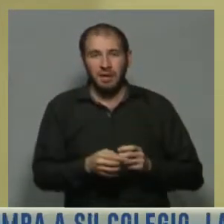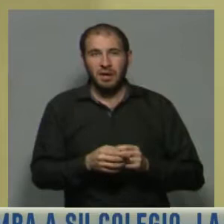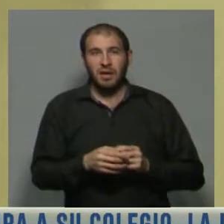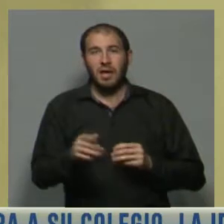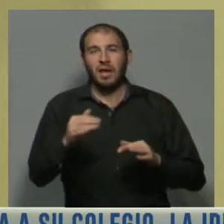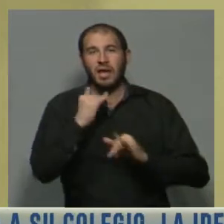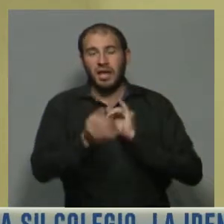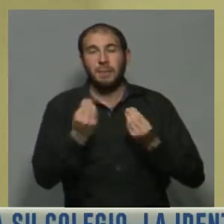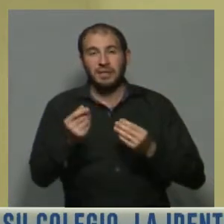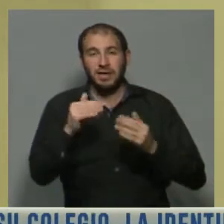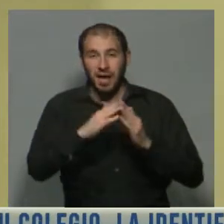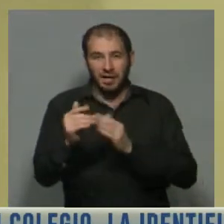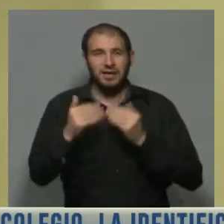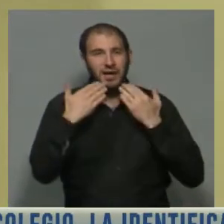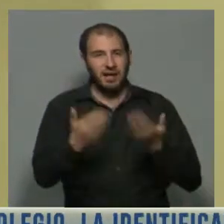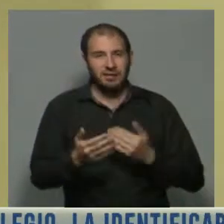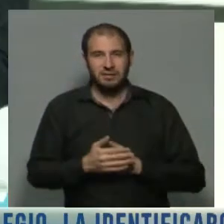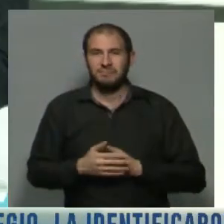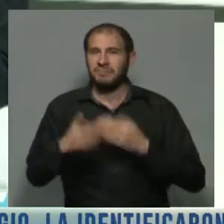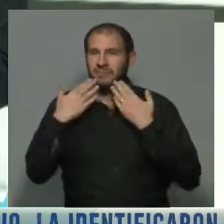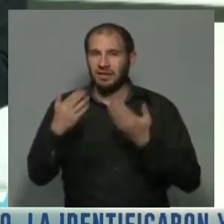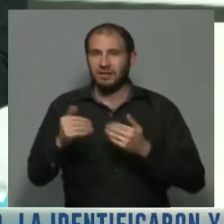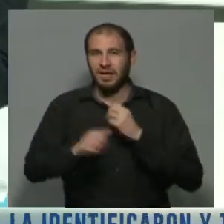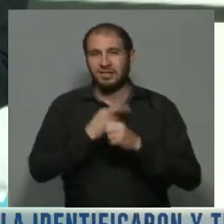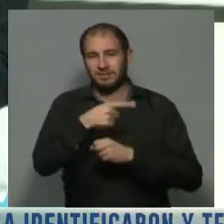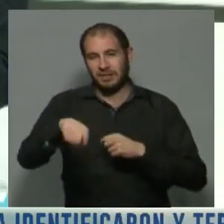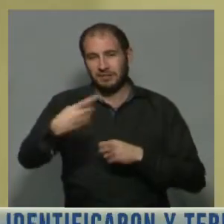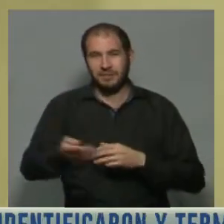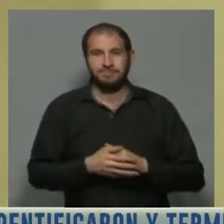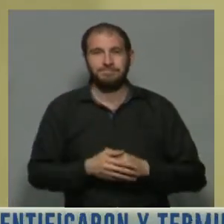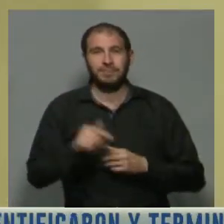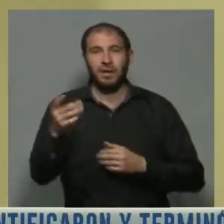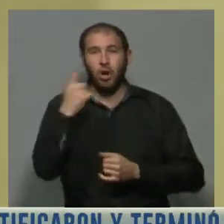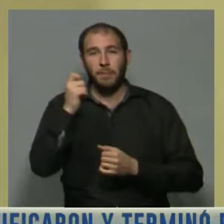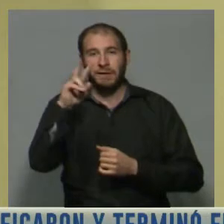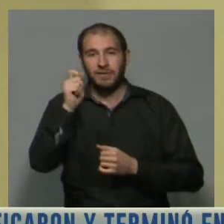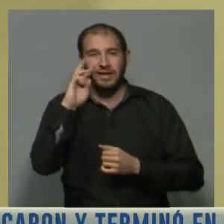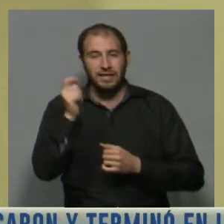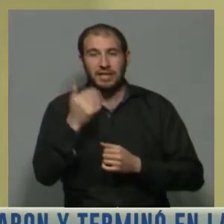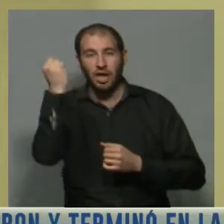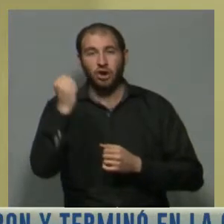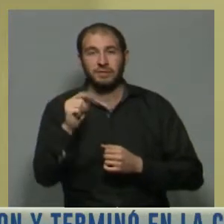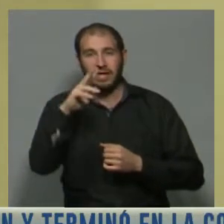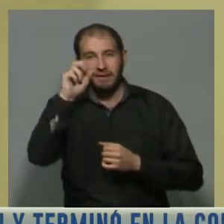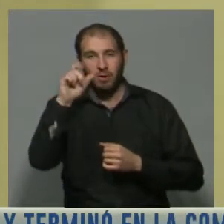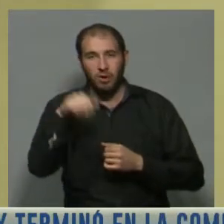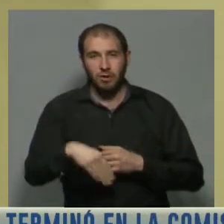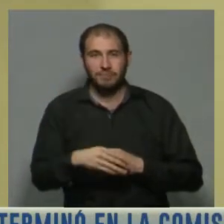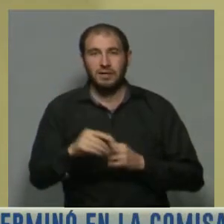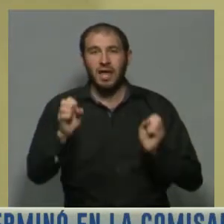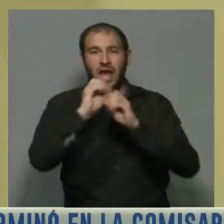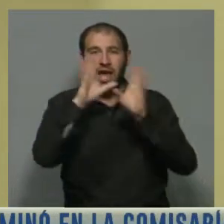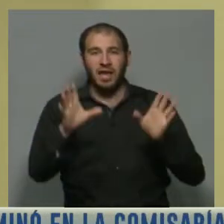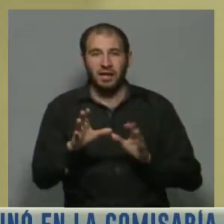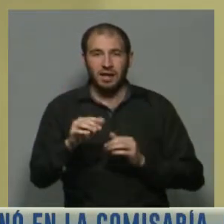bajada a lo que pasa en nuestras casas. Muchísimas gracias. Gracias, hasta la semana que viene. Allí pasaba José Vargas, economista de Evaluecon, aclarando